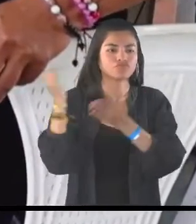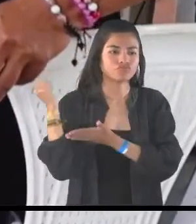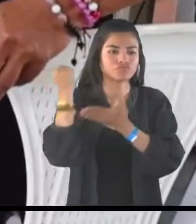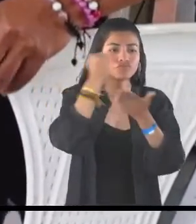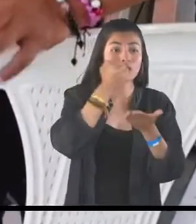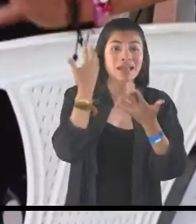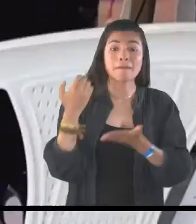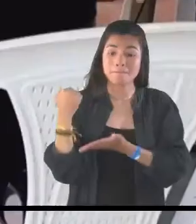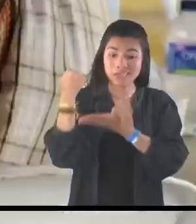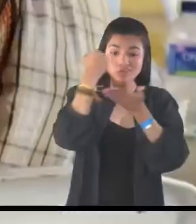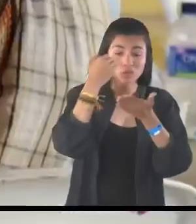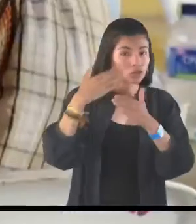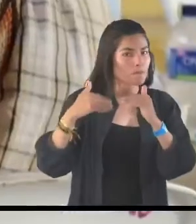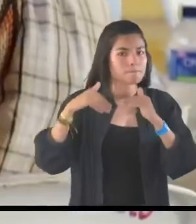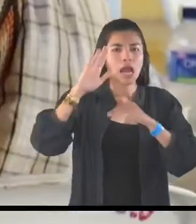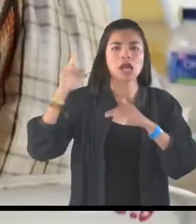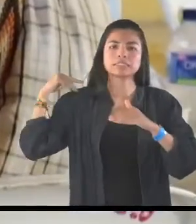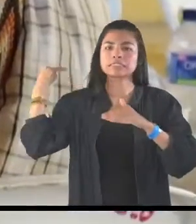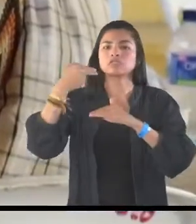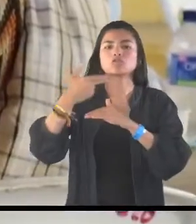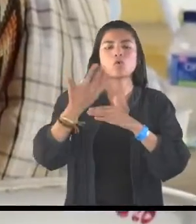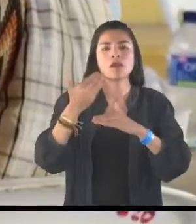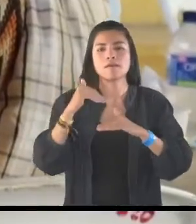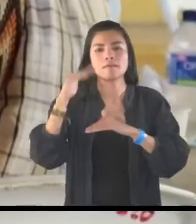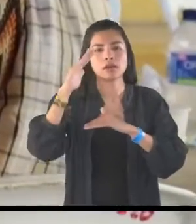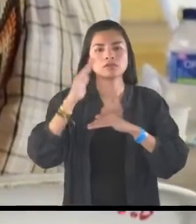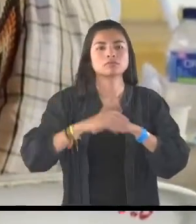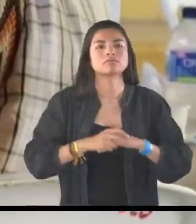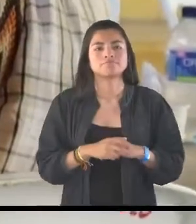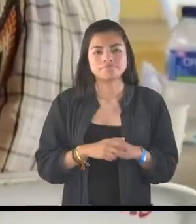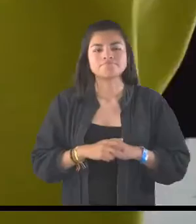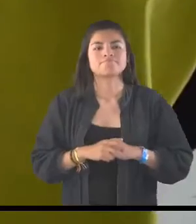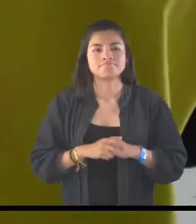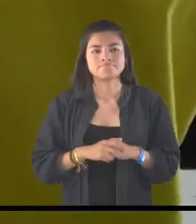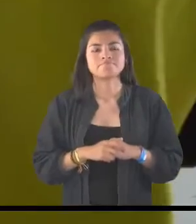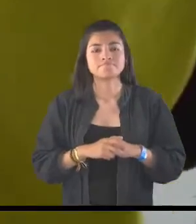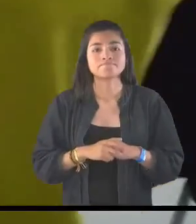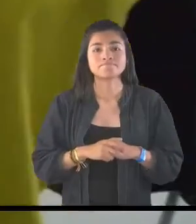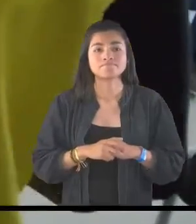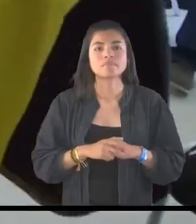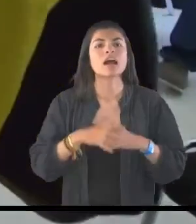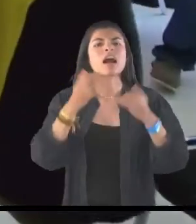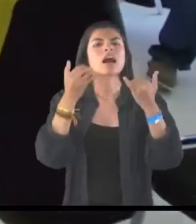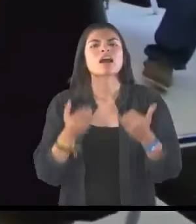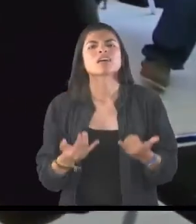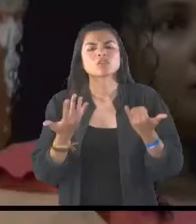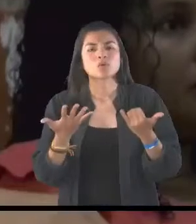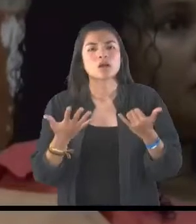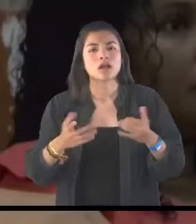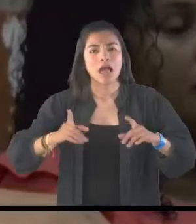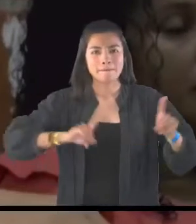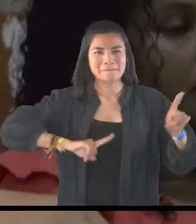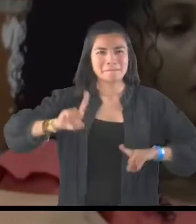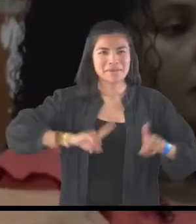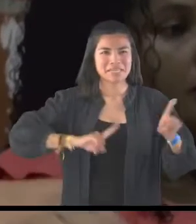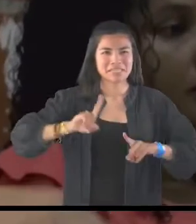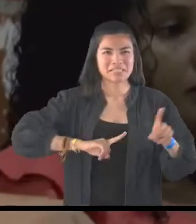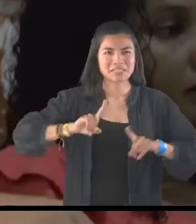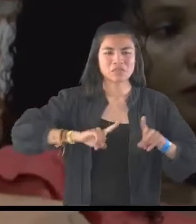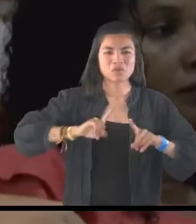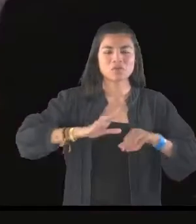en la historia para reducir los tiempos de espera de quienes padecieron la guerra. La actual administración de la Unidad para las